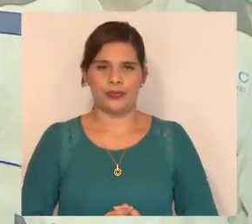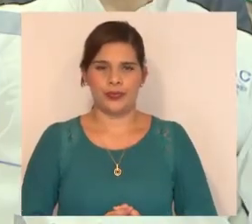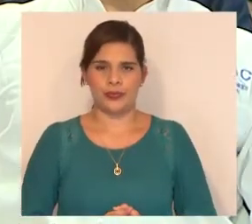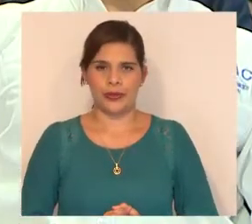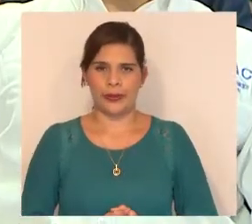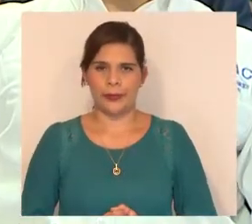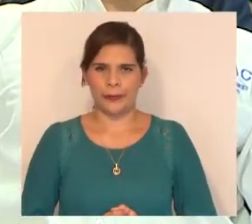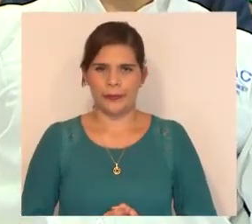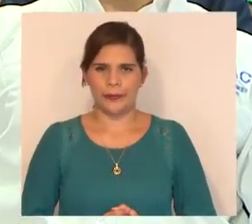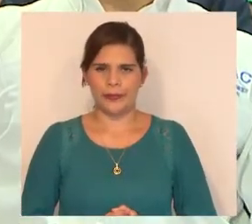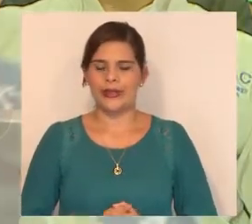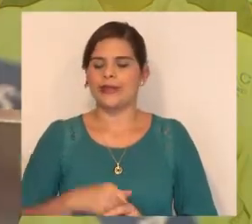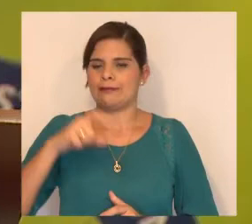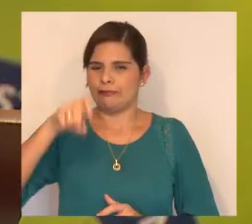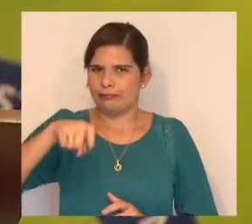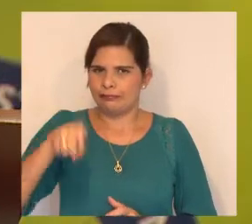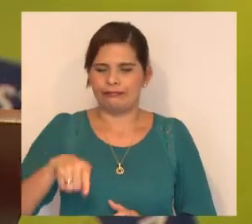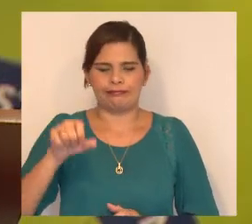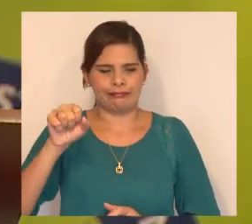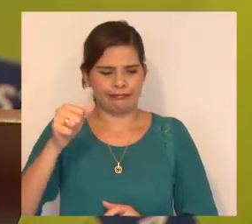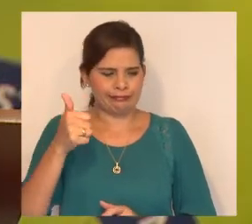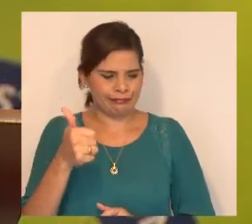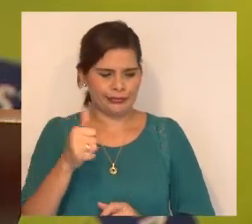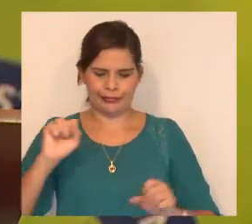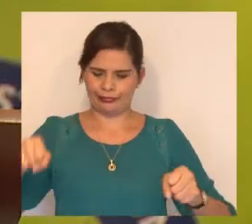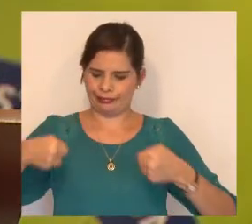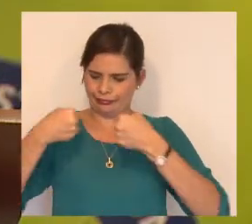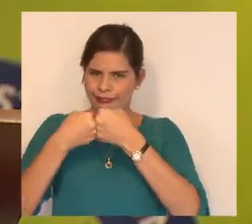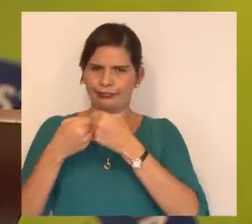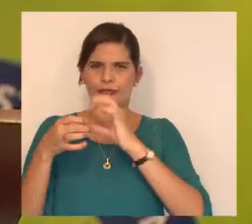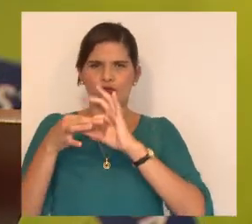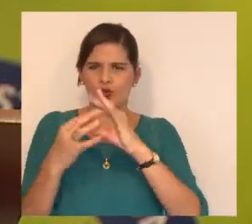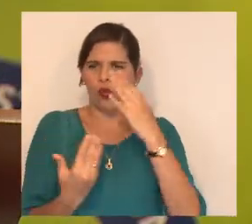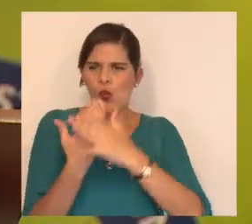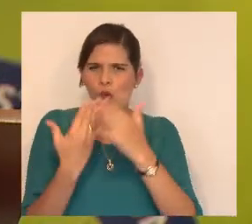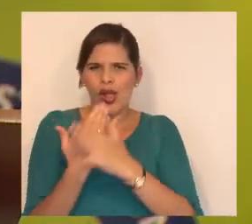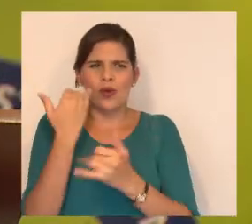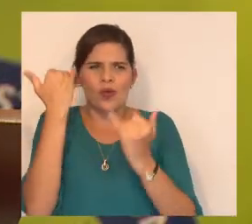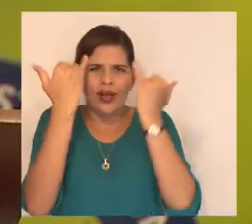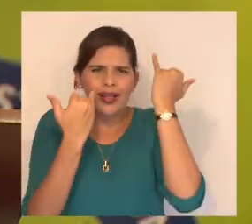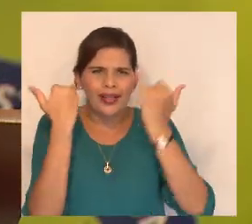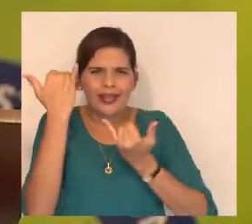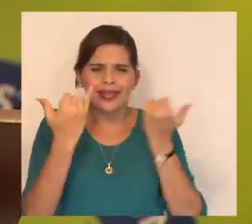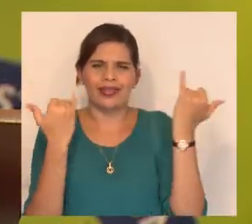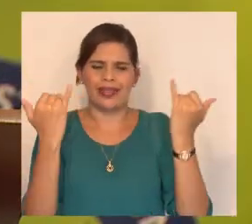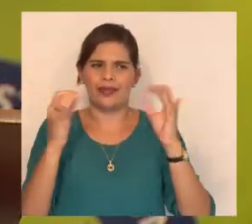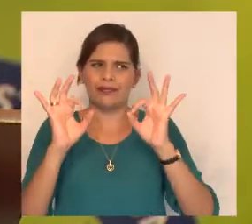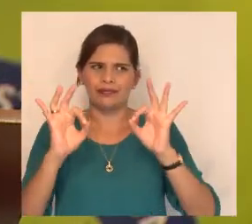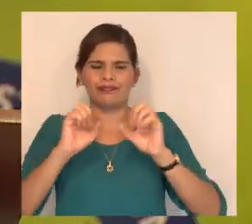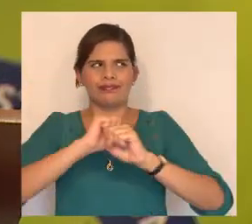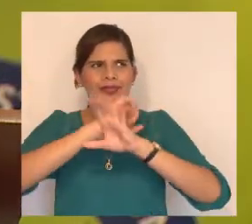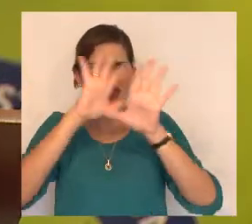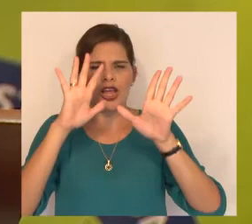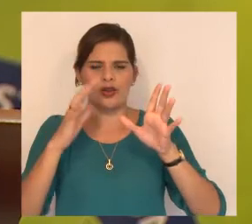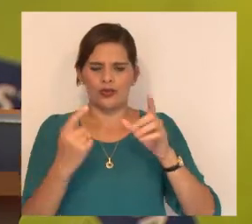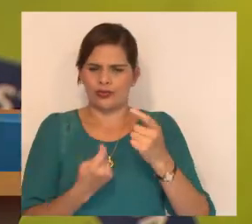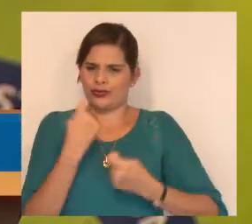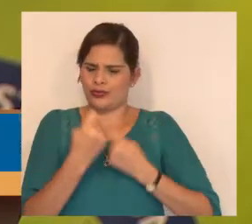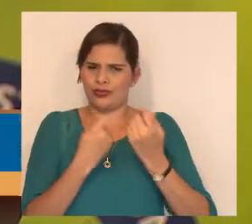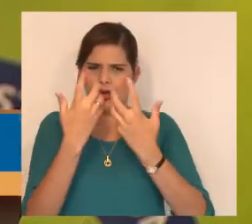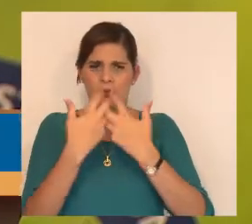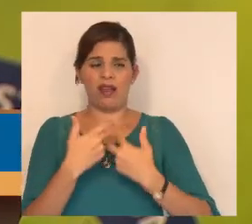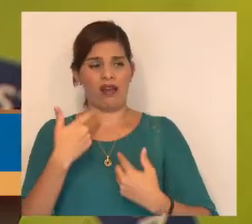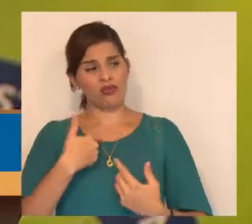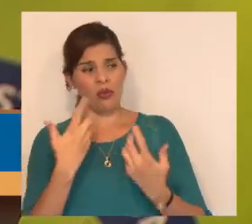nuestro departamento. En un territorio como este, que requiere muchas más oportunidades, es necesario generar